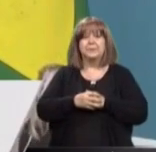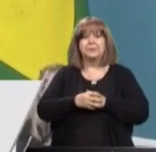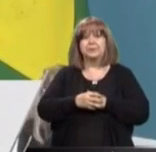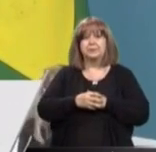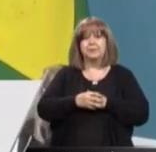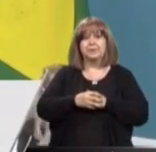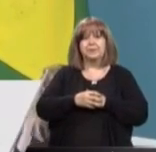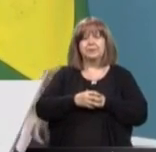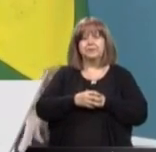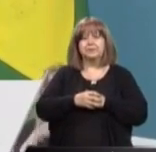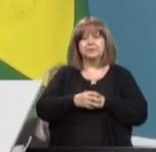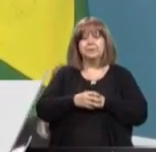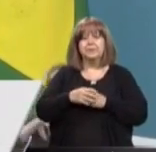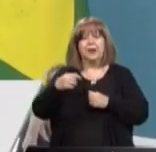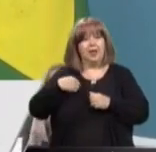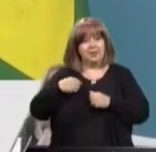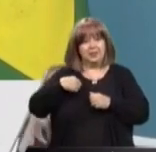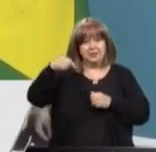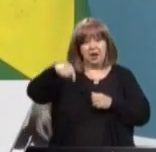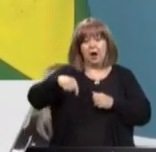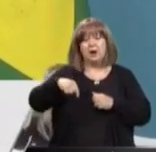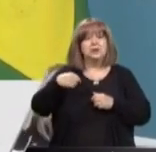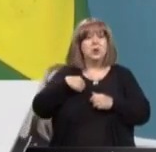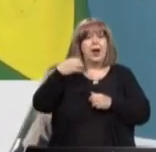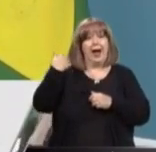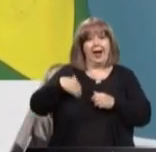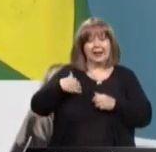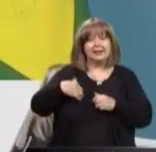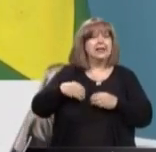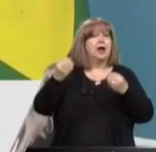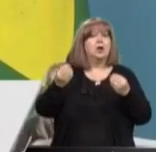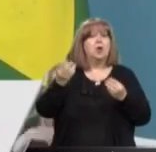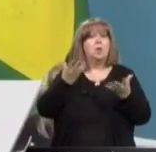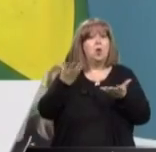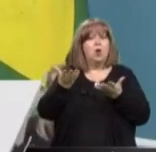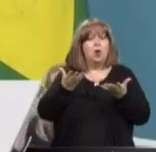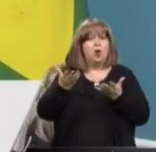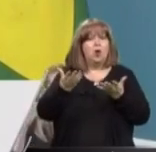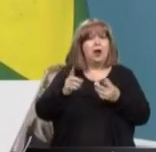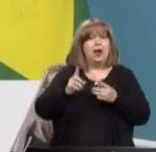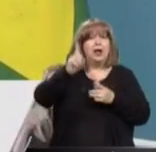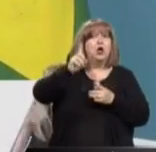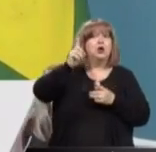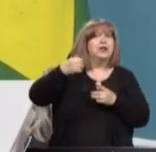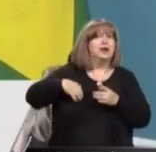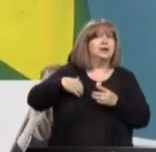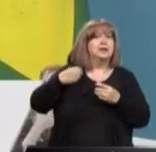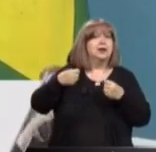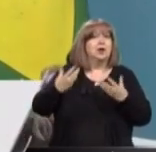nos lleva a todos a la obligación de pensar, en el caso de Argentina, cómo vamos a abastecer el norte de